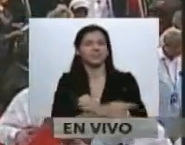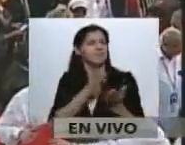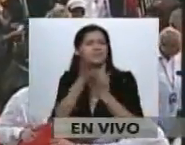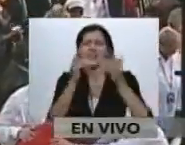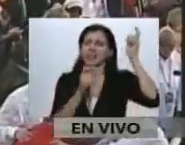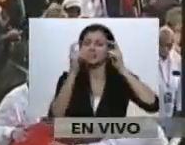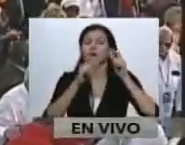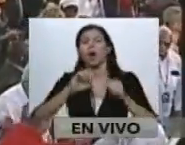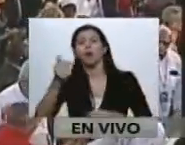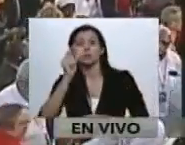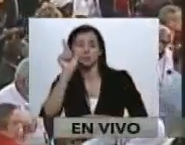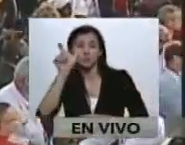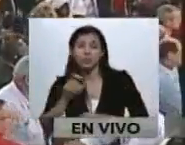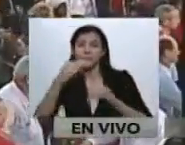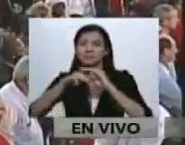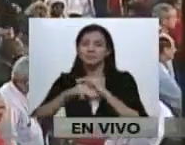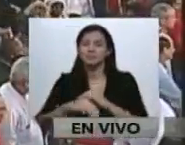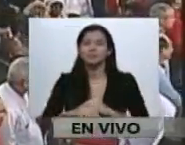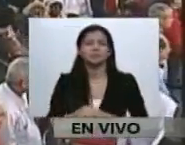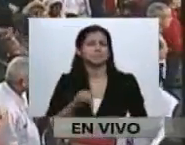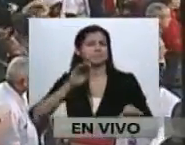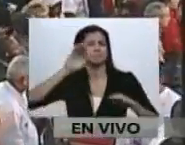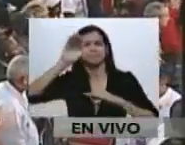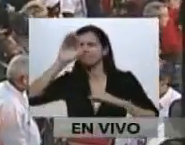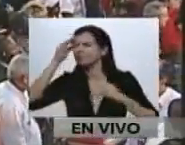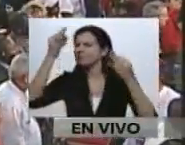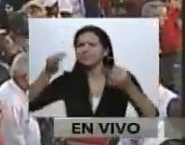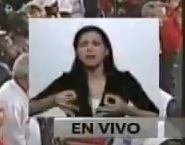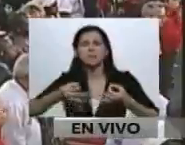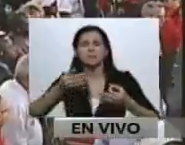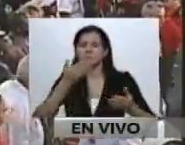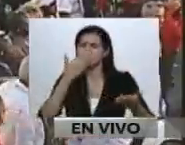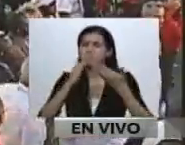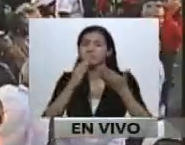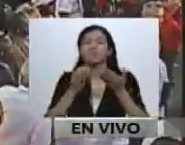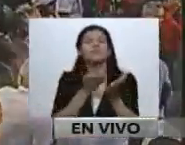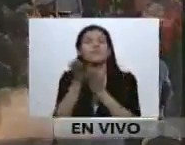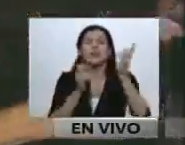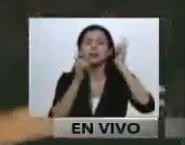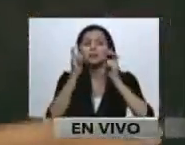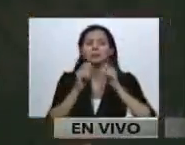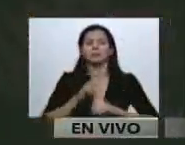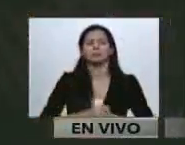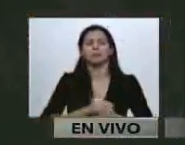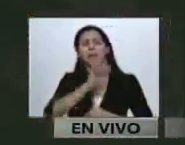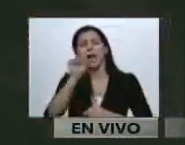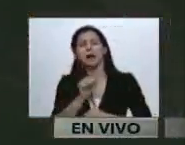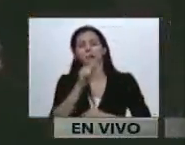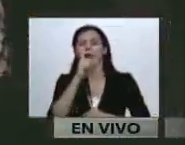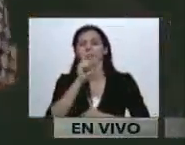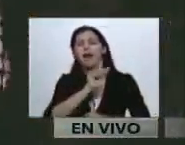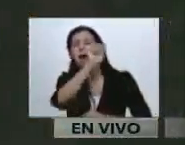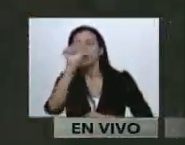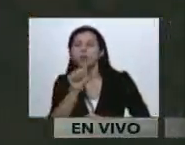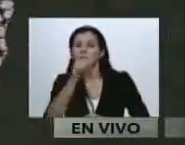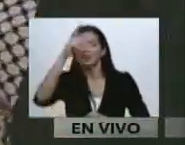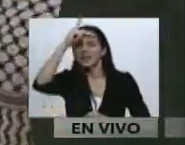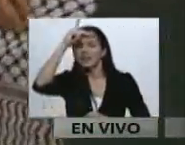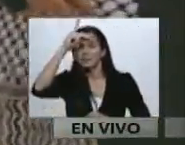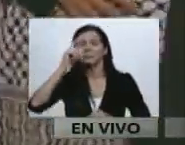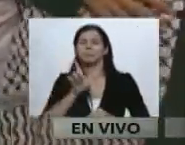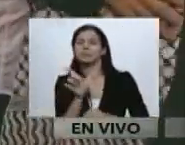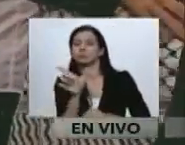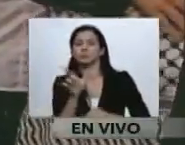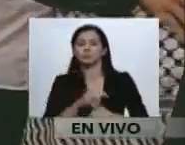Cruz, seremos leales a Chávez más allá de esta vida. Arroba Nicolás, arroba Tarek PSV. César